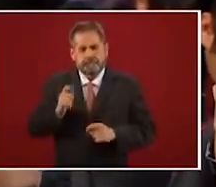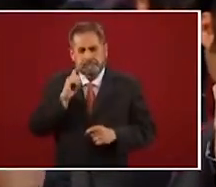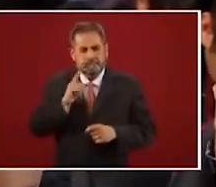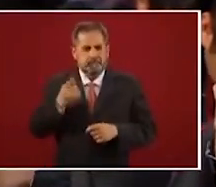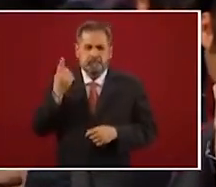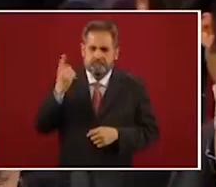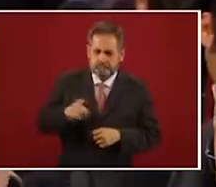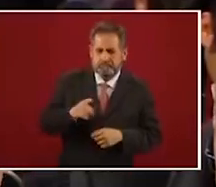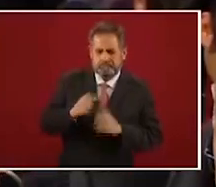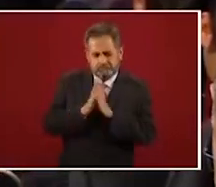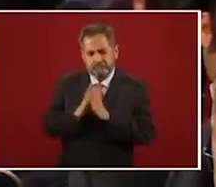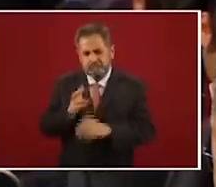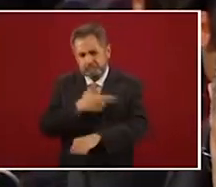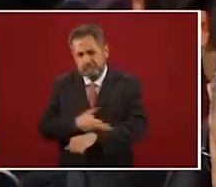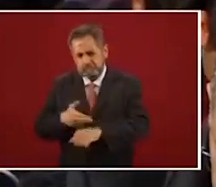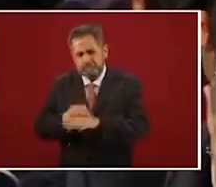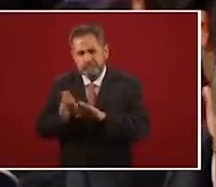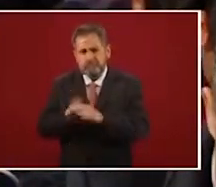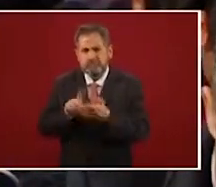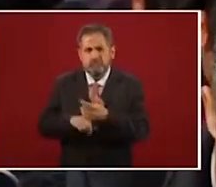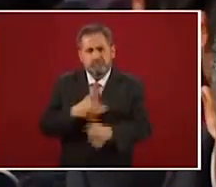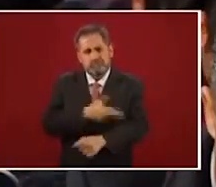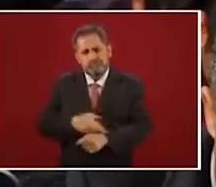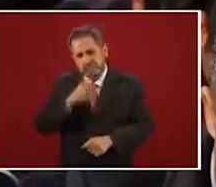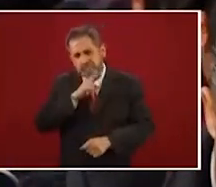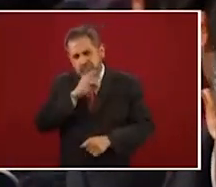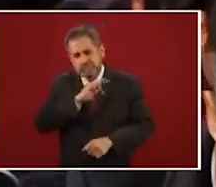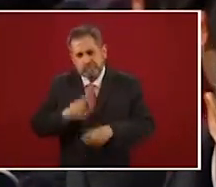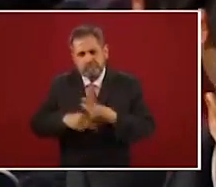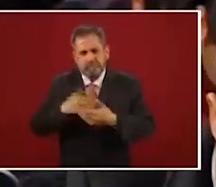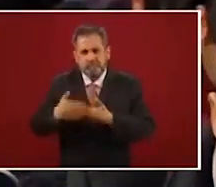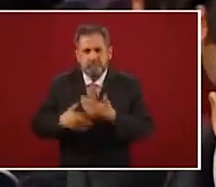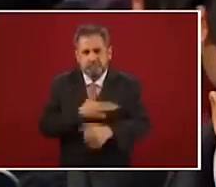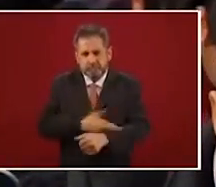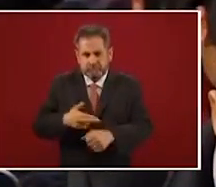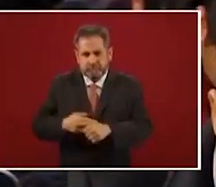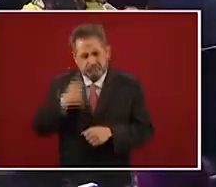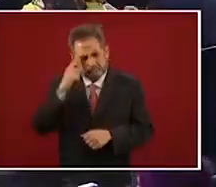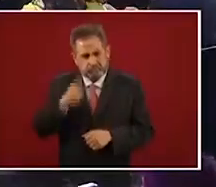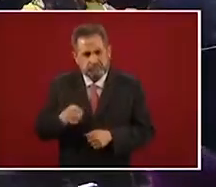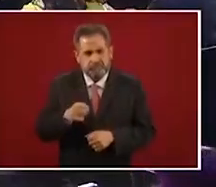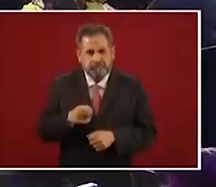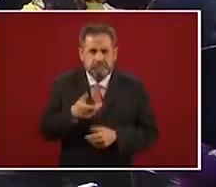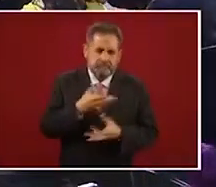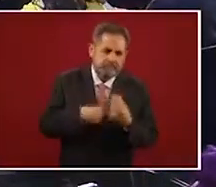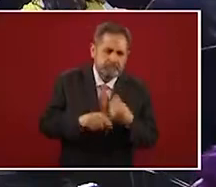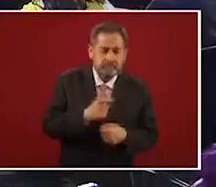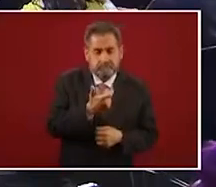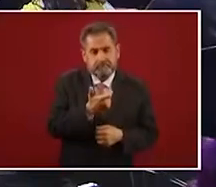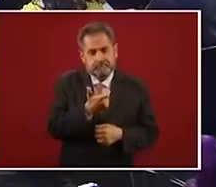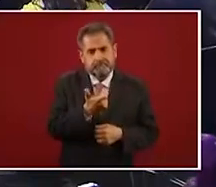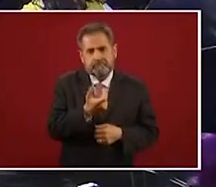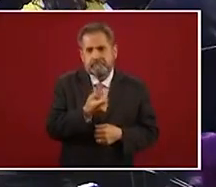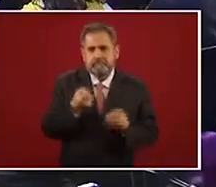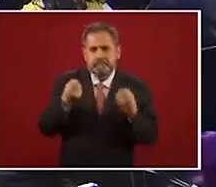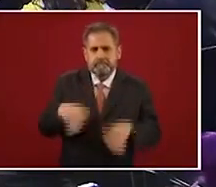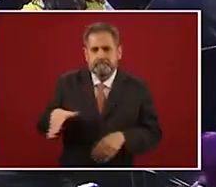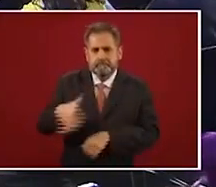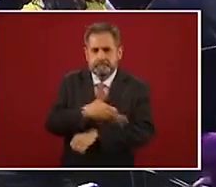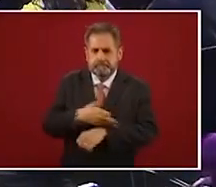las indicaciones para que ese proceso sea lo más pronto posible. Se le reintegre además ese dinero a las